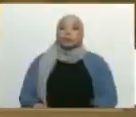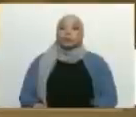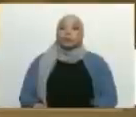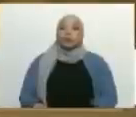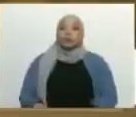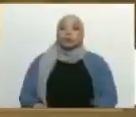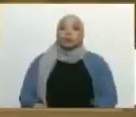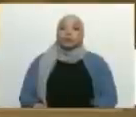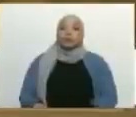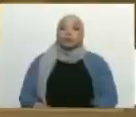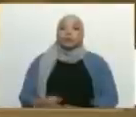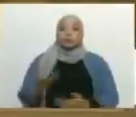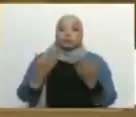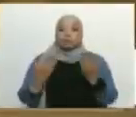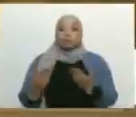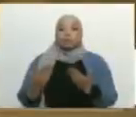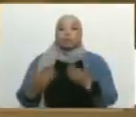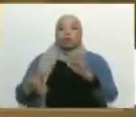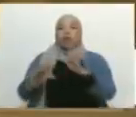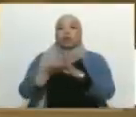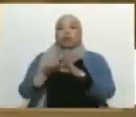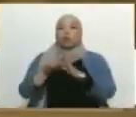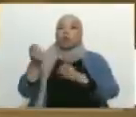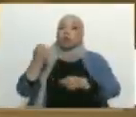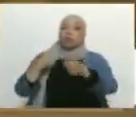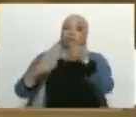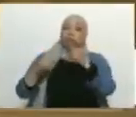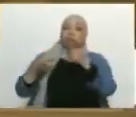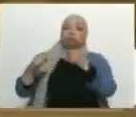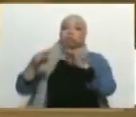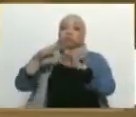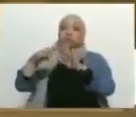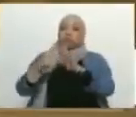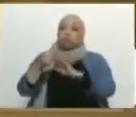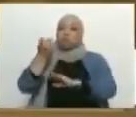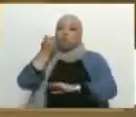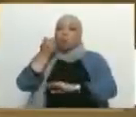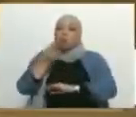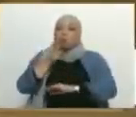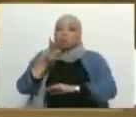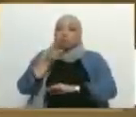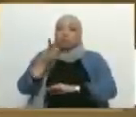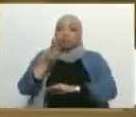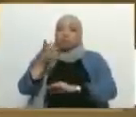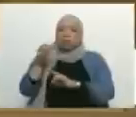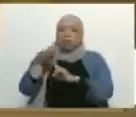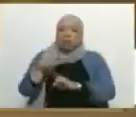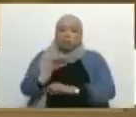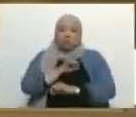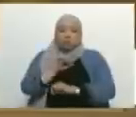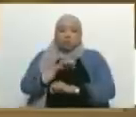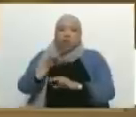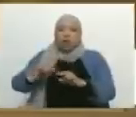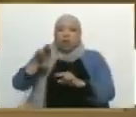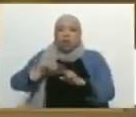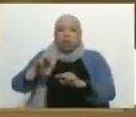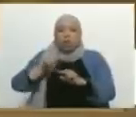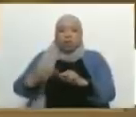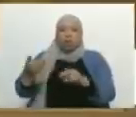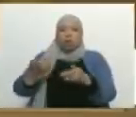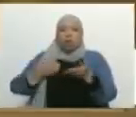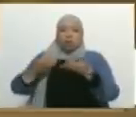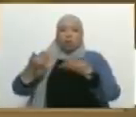Adelante, diputada. Acuerdo en repudio a las declaraciones indignantes e intimidadoras en contra de niñas y